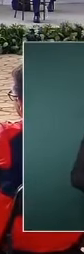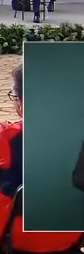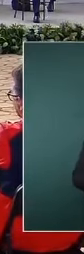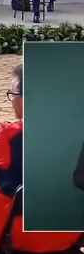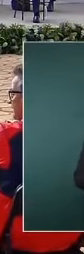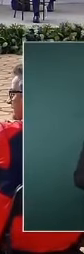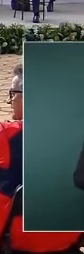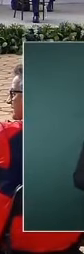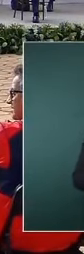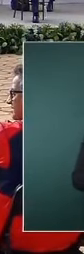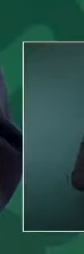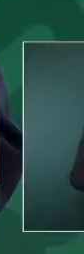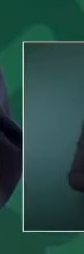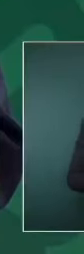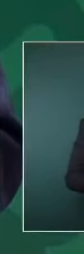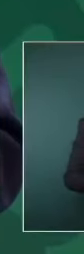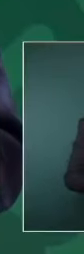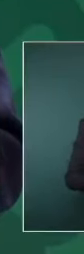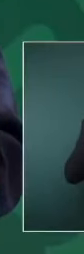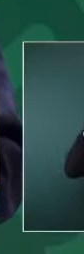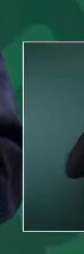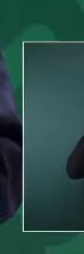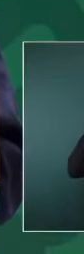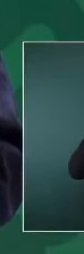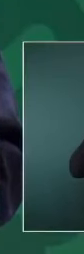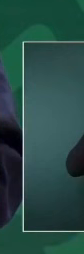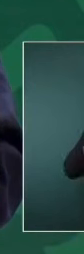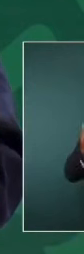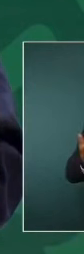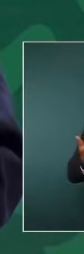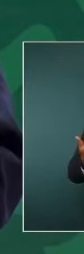Ahora Loret se volvió